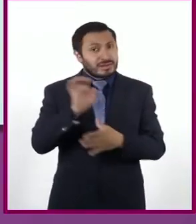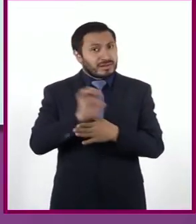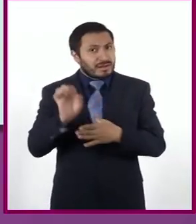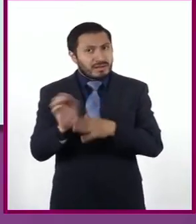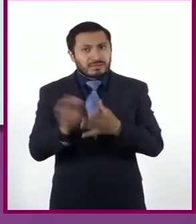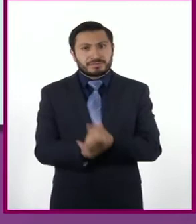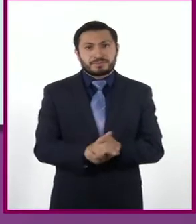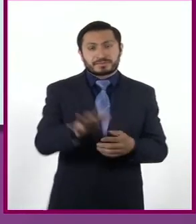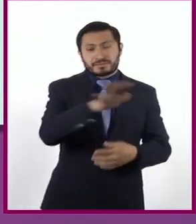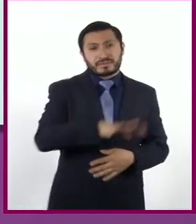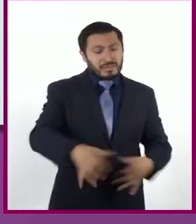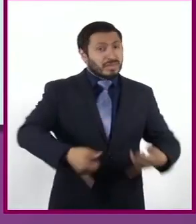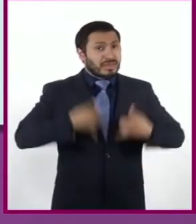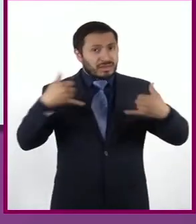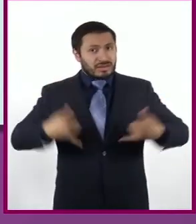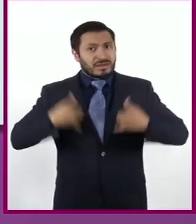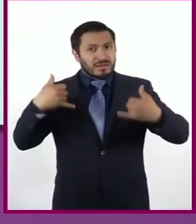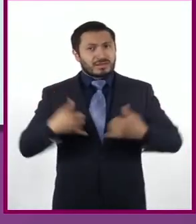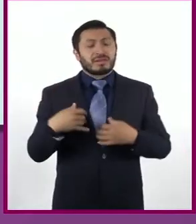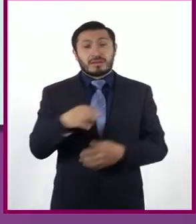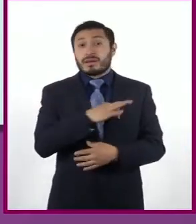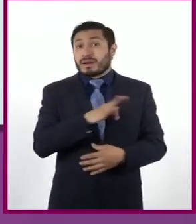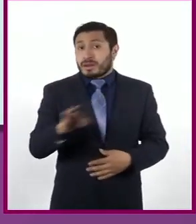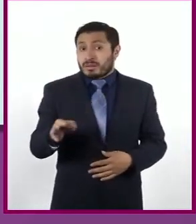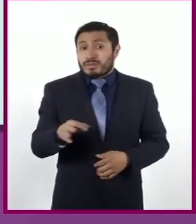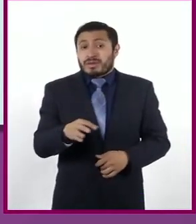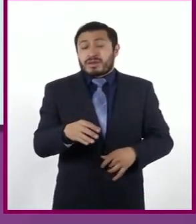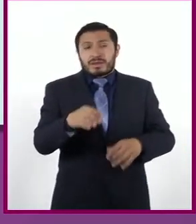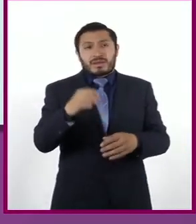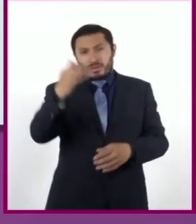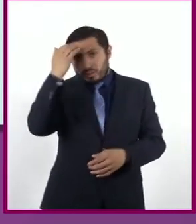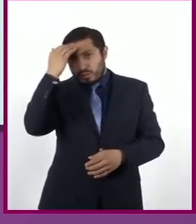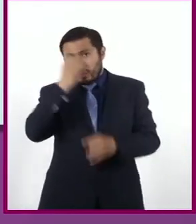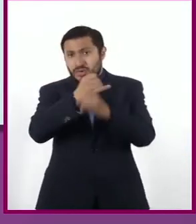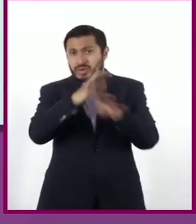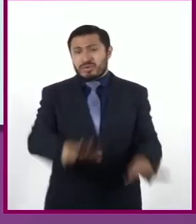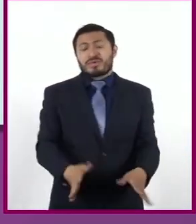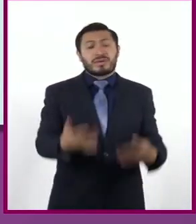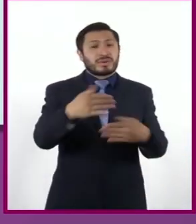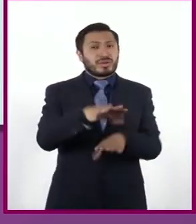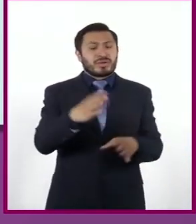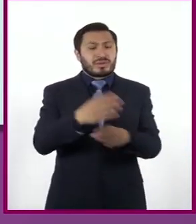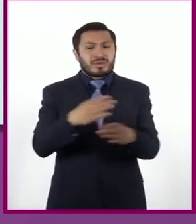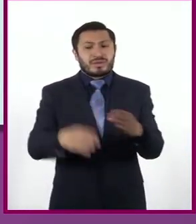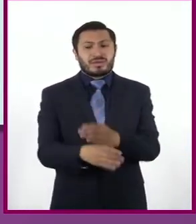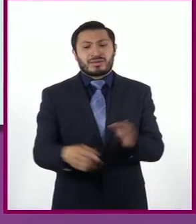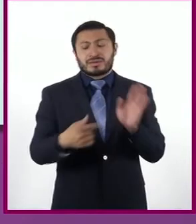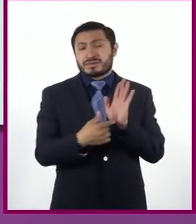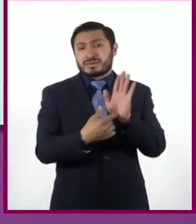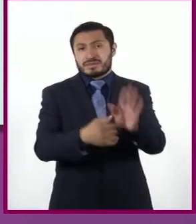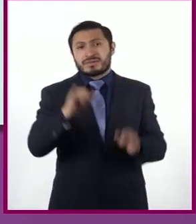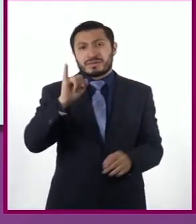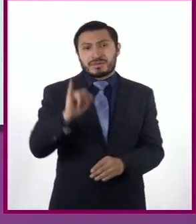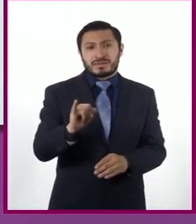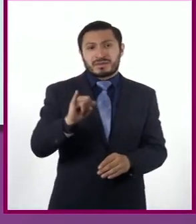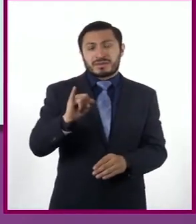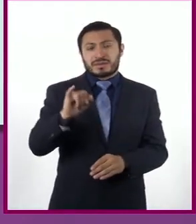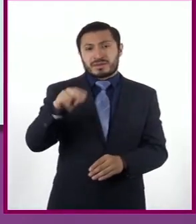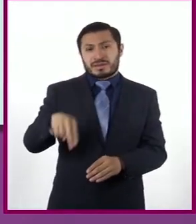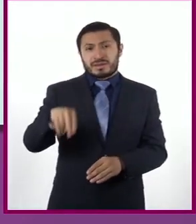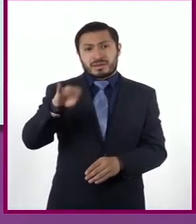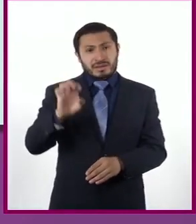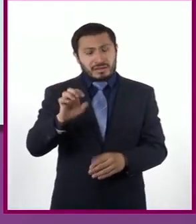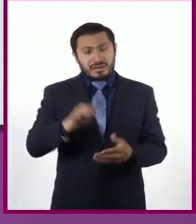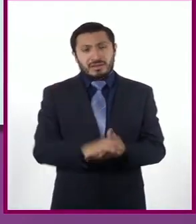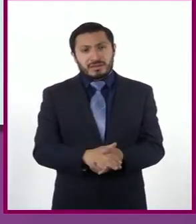Entonces, desde su rol como adolescentes, pueden informarse acerca de las consultas que plantea el Instituto Nacional Electoral,